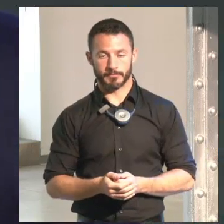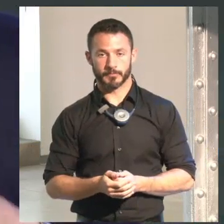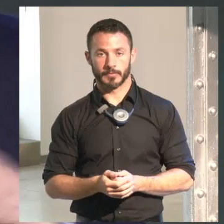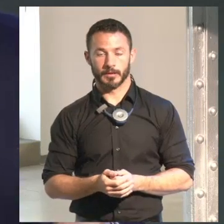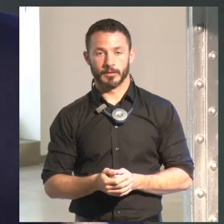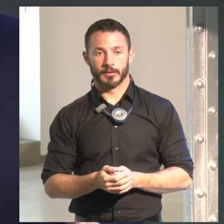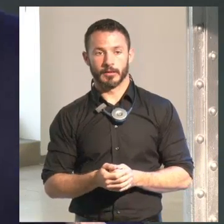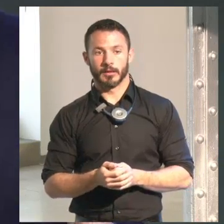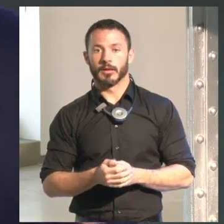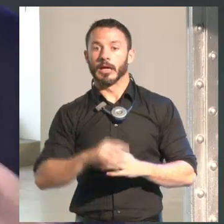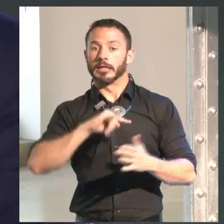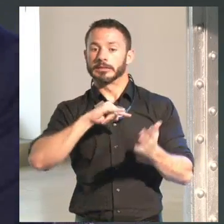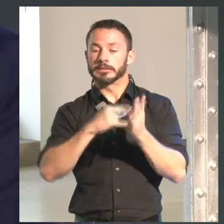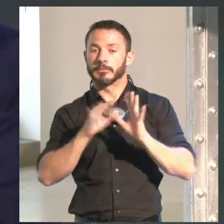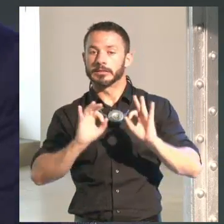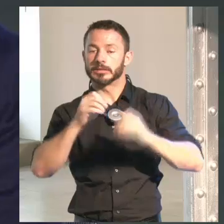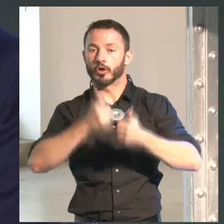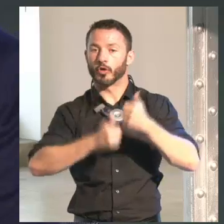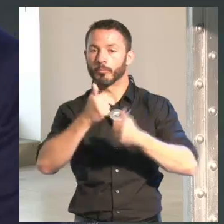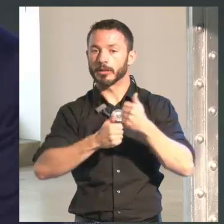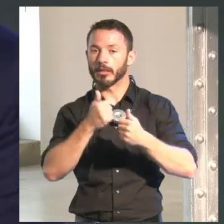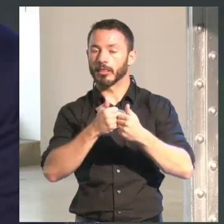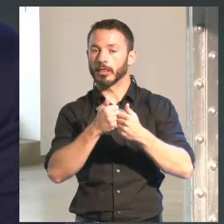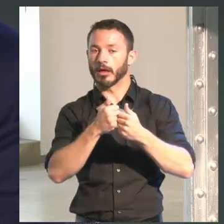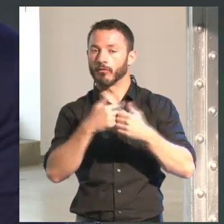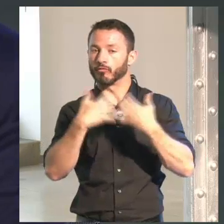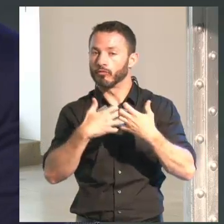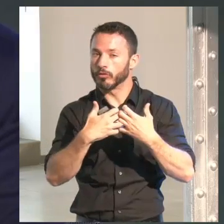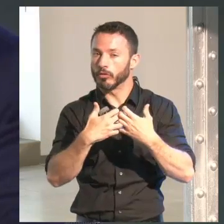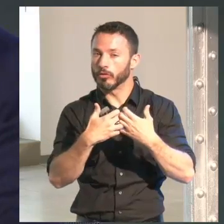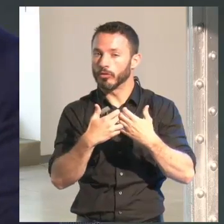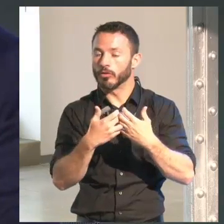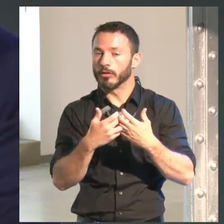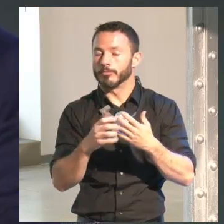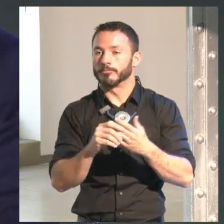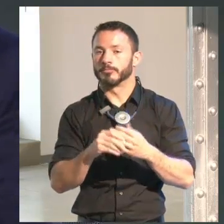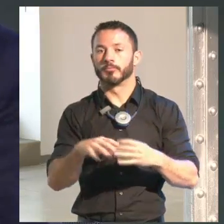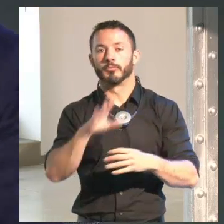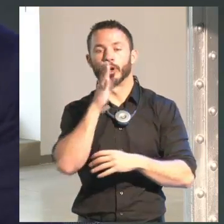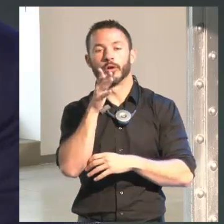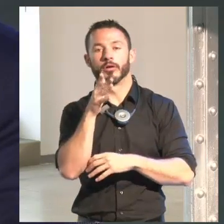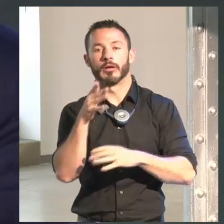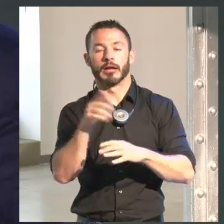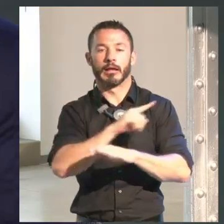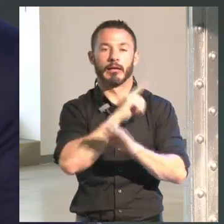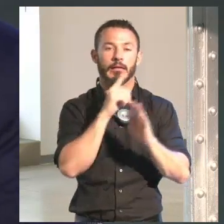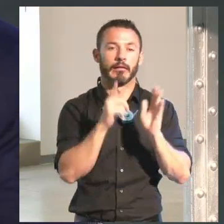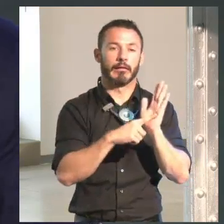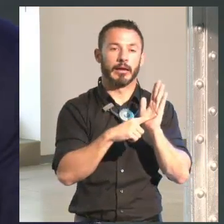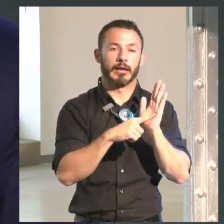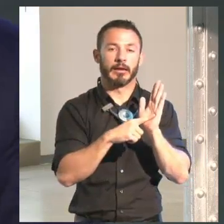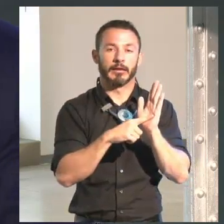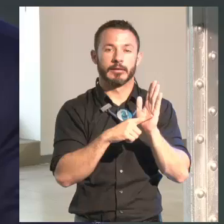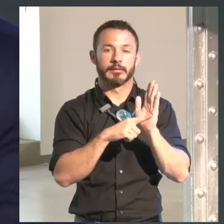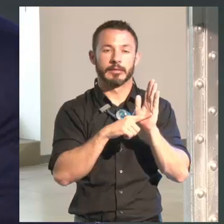el sistema que abordamos la competencia pueda funcionar, porque estábamos, teníamos leyes, regulación que pensaba en